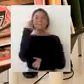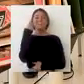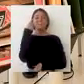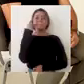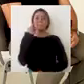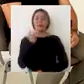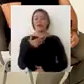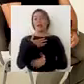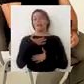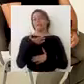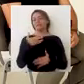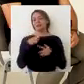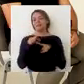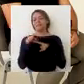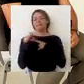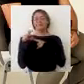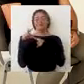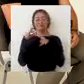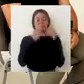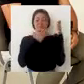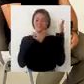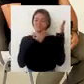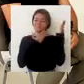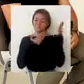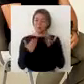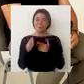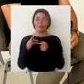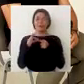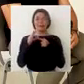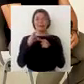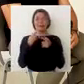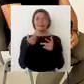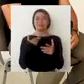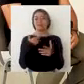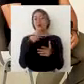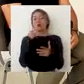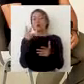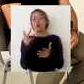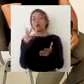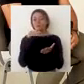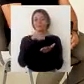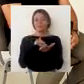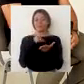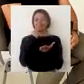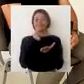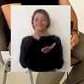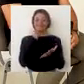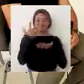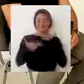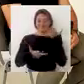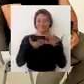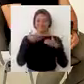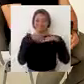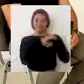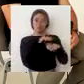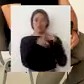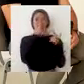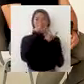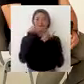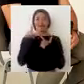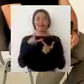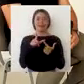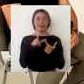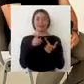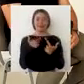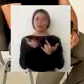un saludo muy especial, una bienvenida especial a otro conversatorio de nuestra Tertulia Cueva de Letras. Hoy